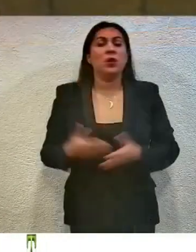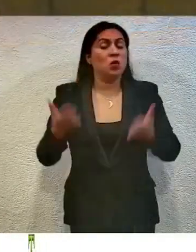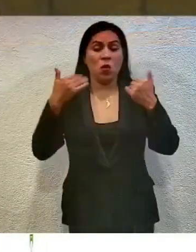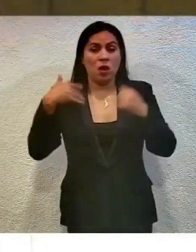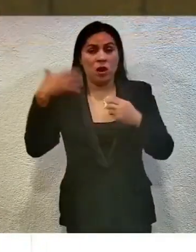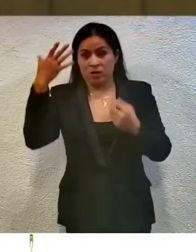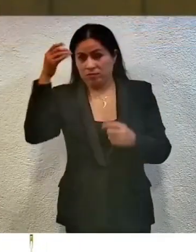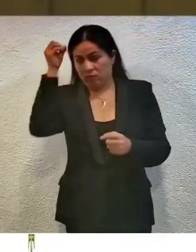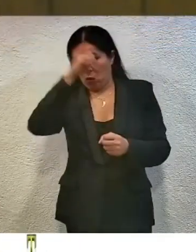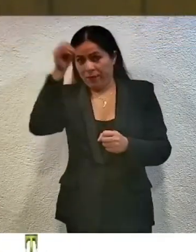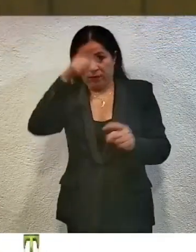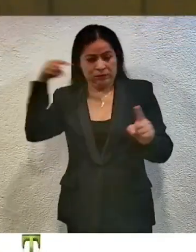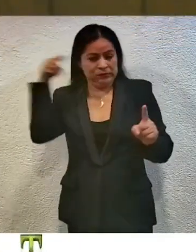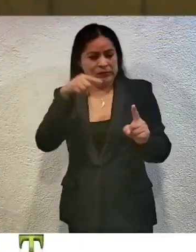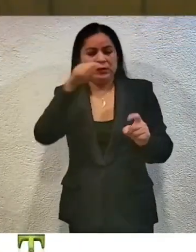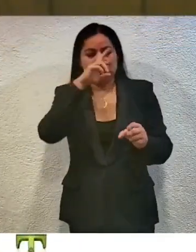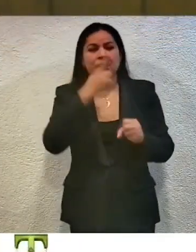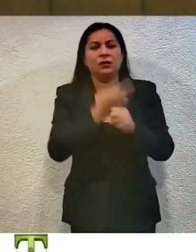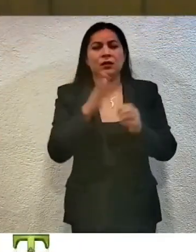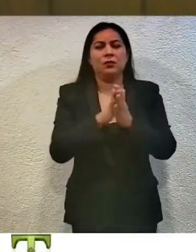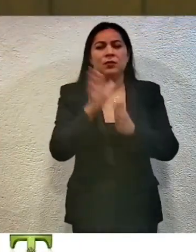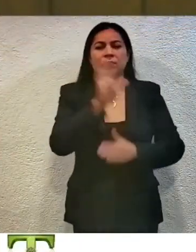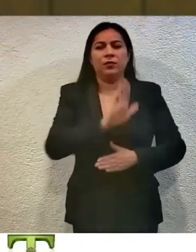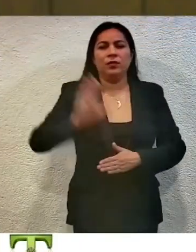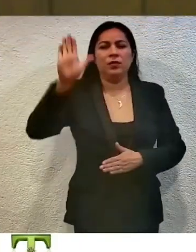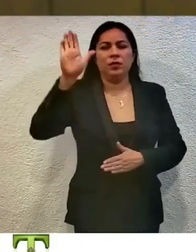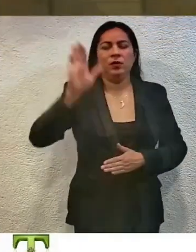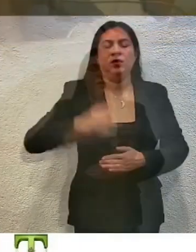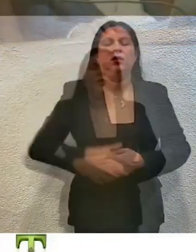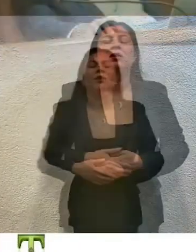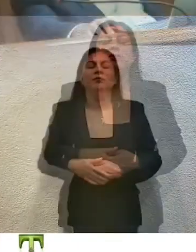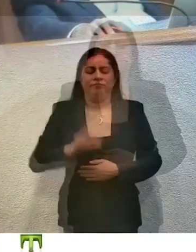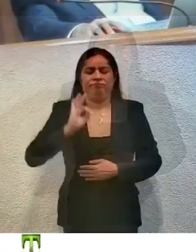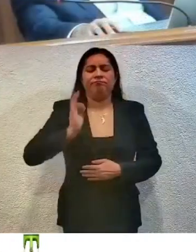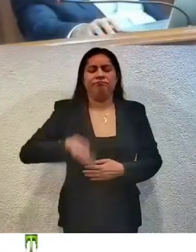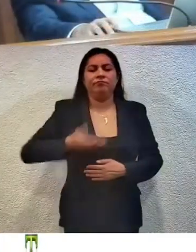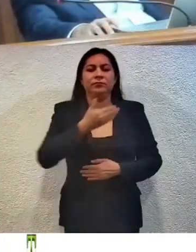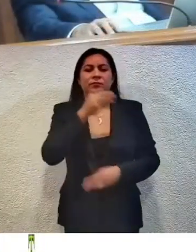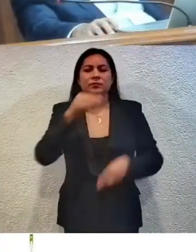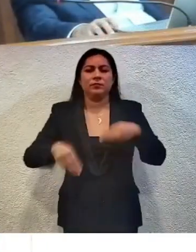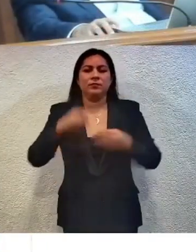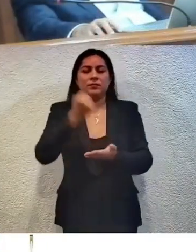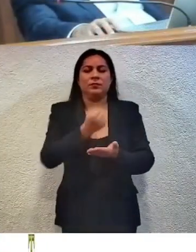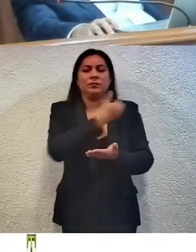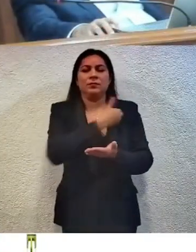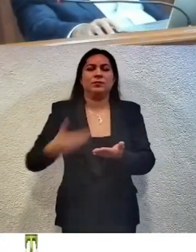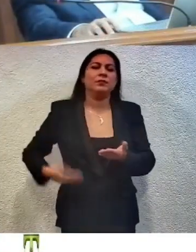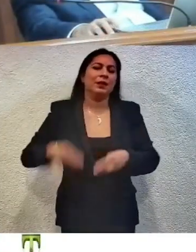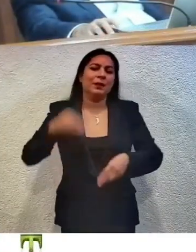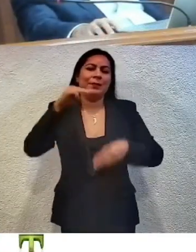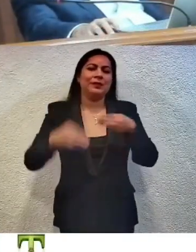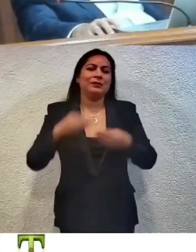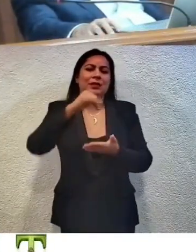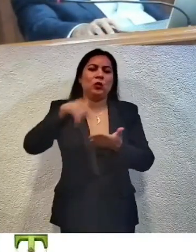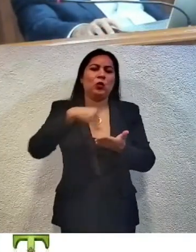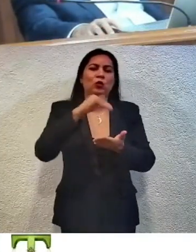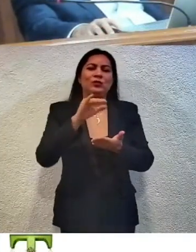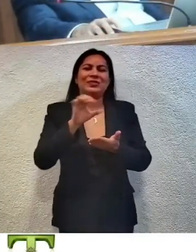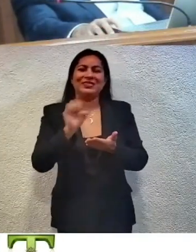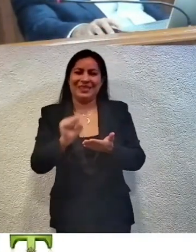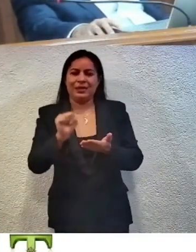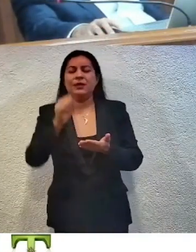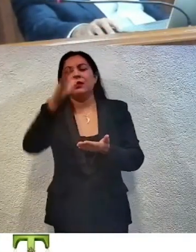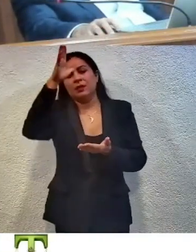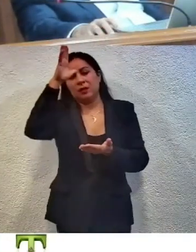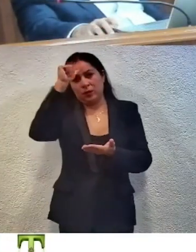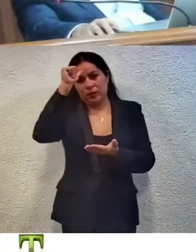habiendo comentarios al respecto, secretaria, tome la votación, por favor. Con su autorización, magistrada presidenta. Magistrado José Inés Betancur Salgado. Con el